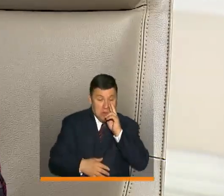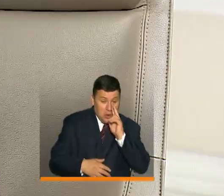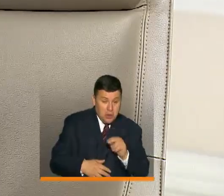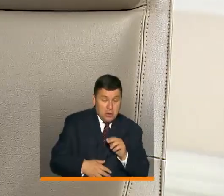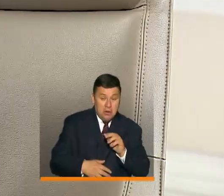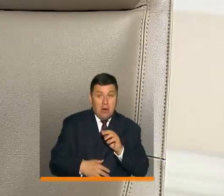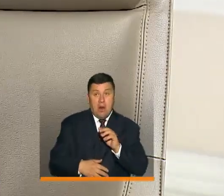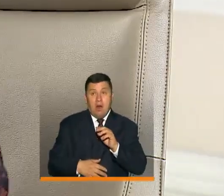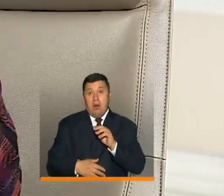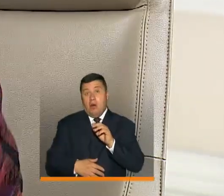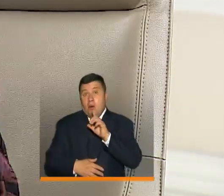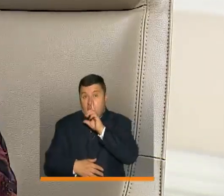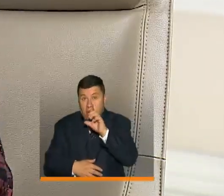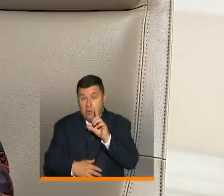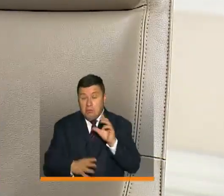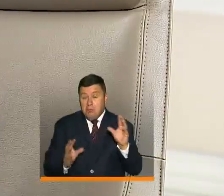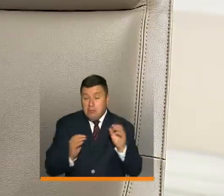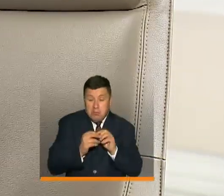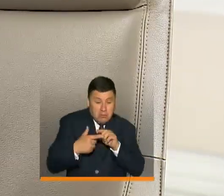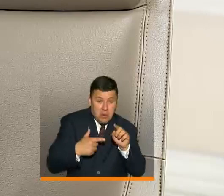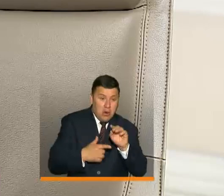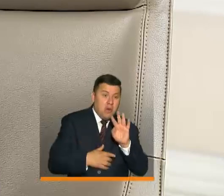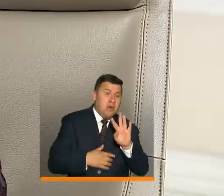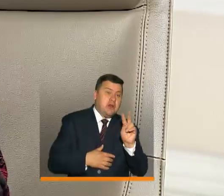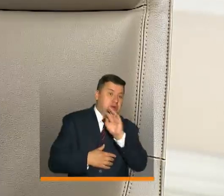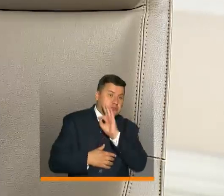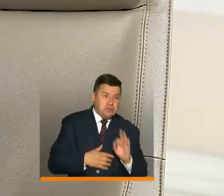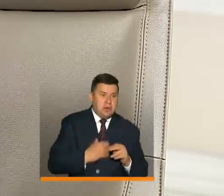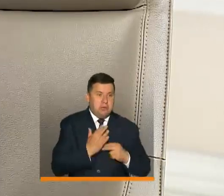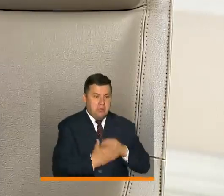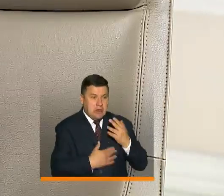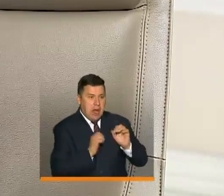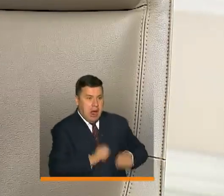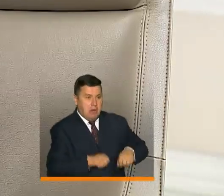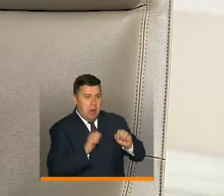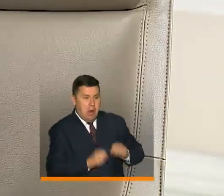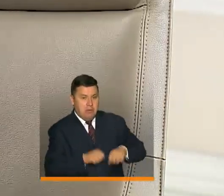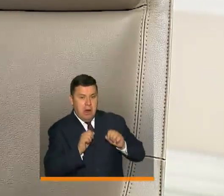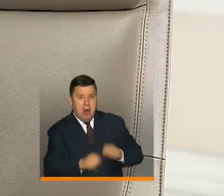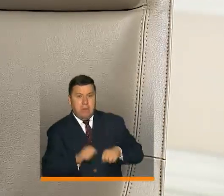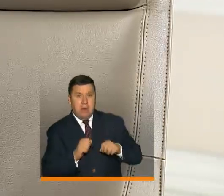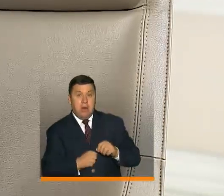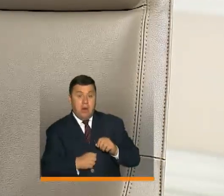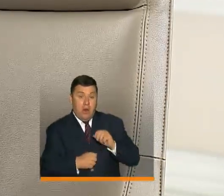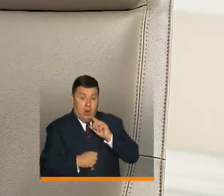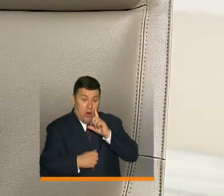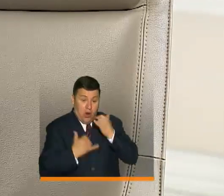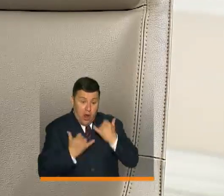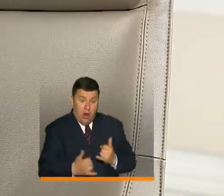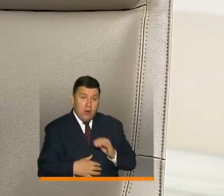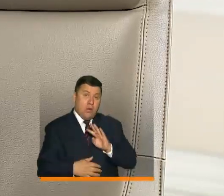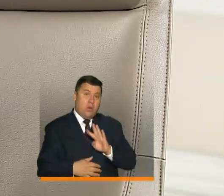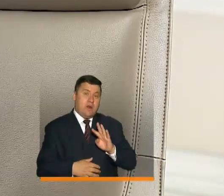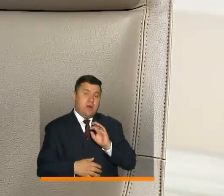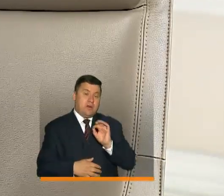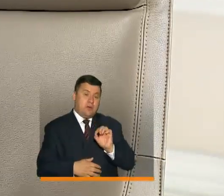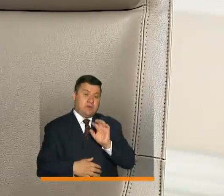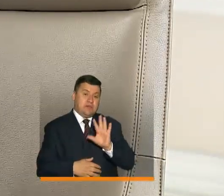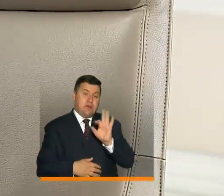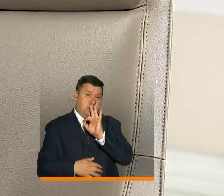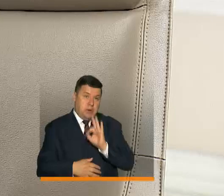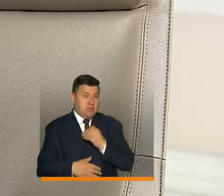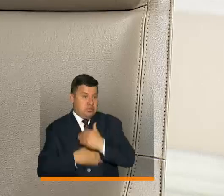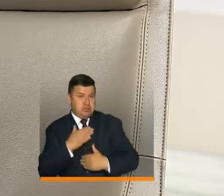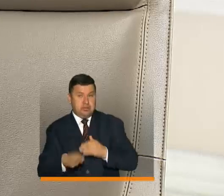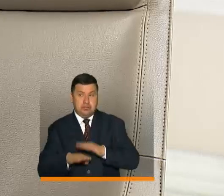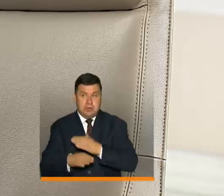a junio íbamos en un 42% de avance en todos los proyectos de cuarta generación, a julio vamos en un 44.5% de